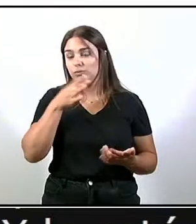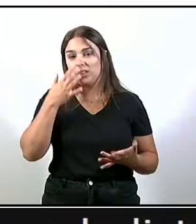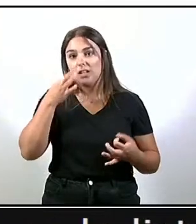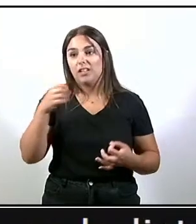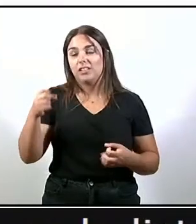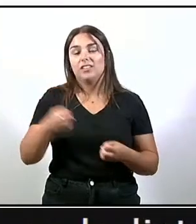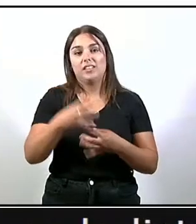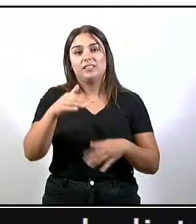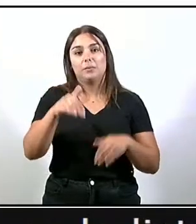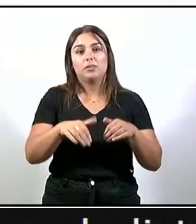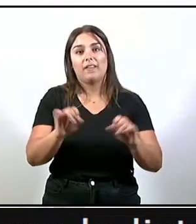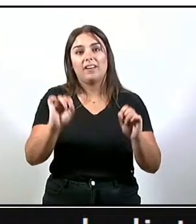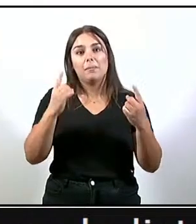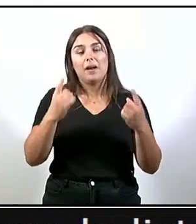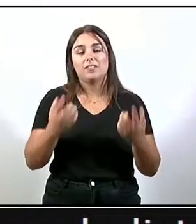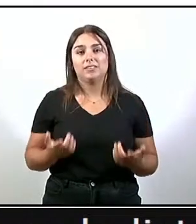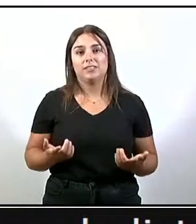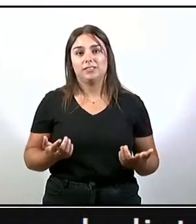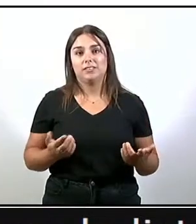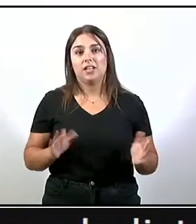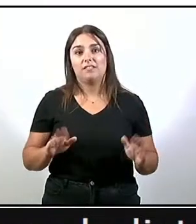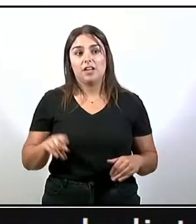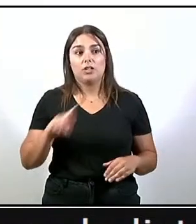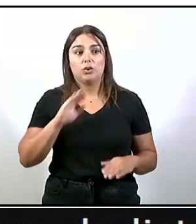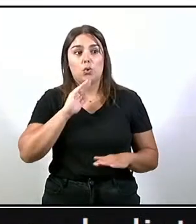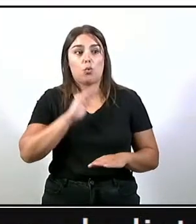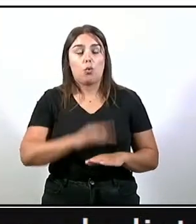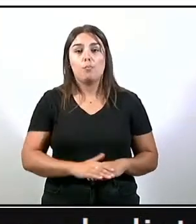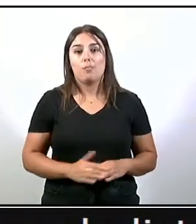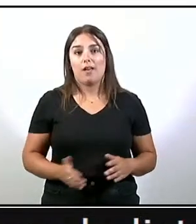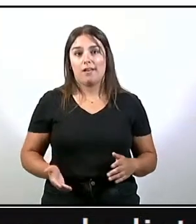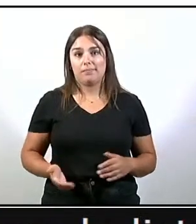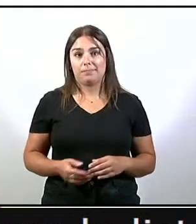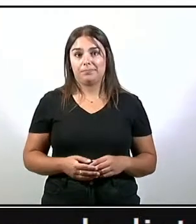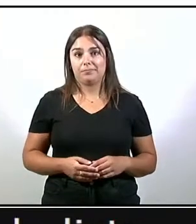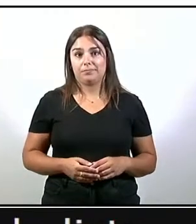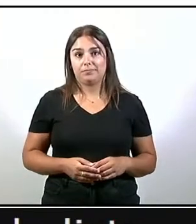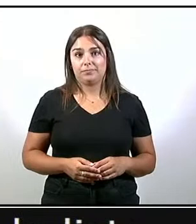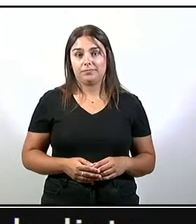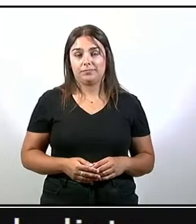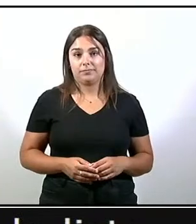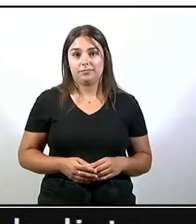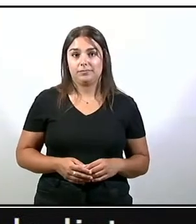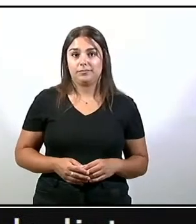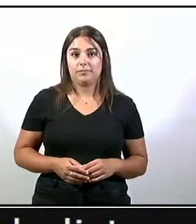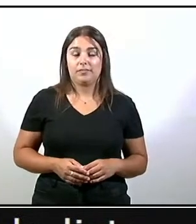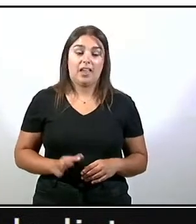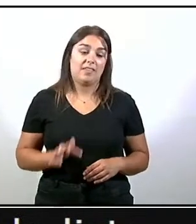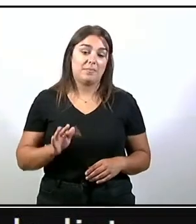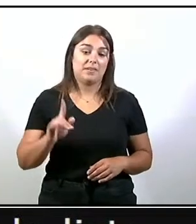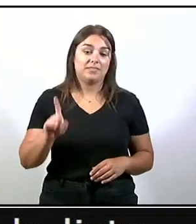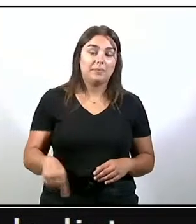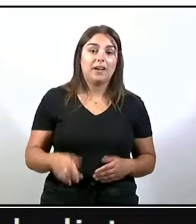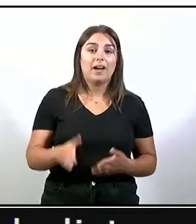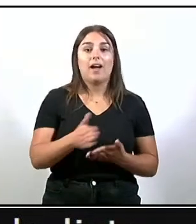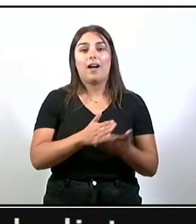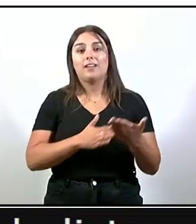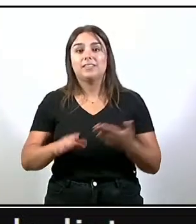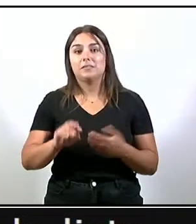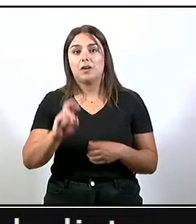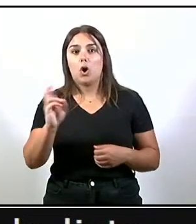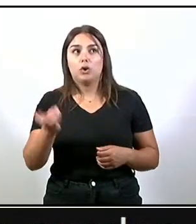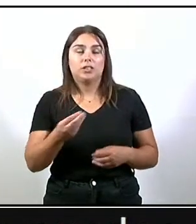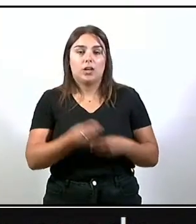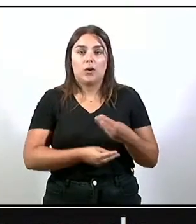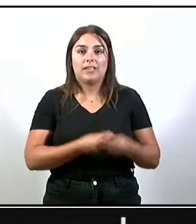votada. Pues que lo cumplan allí donde lo pueden cumplir, ¿no? Sobre todo cuando han quemado las posibles alternativas.